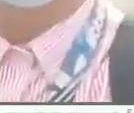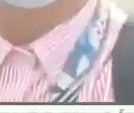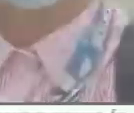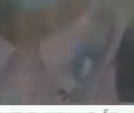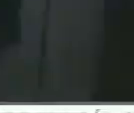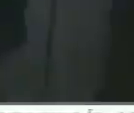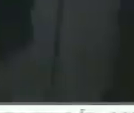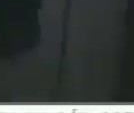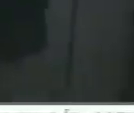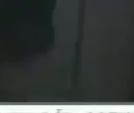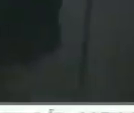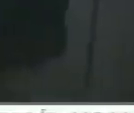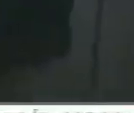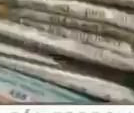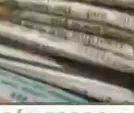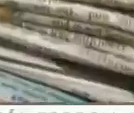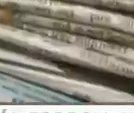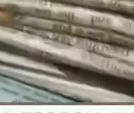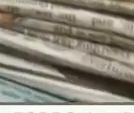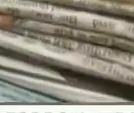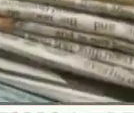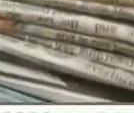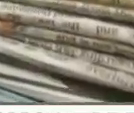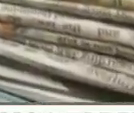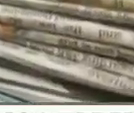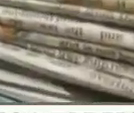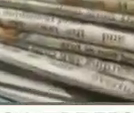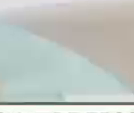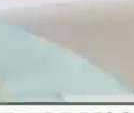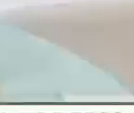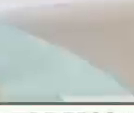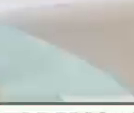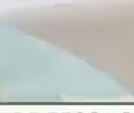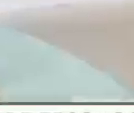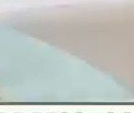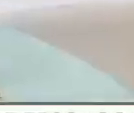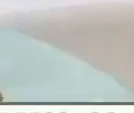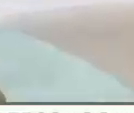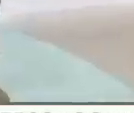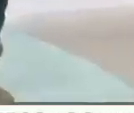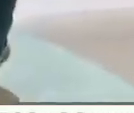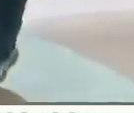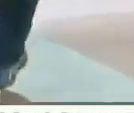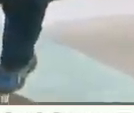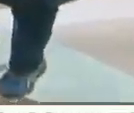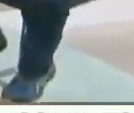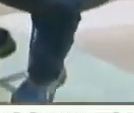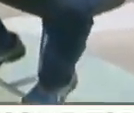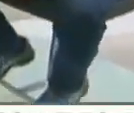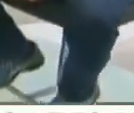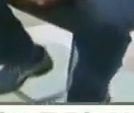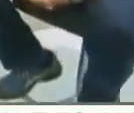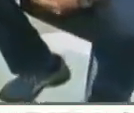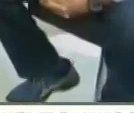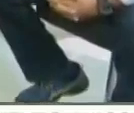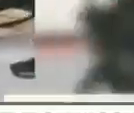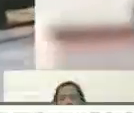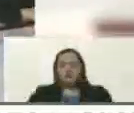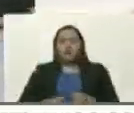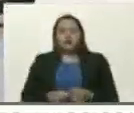27 de junio, recordamos las letras escritas y las pronunciadas por profesionales de la